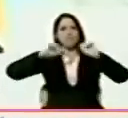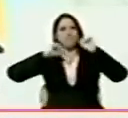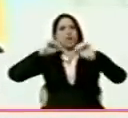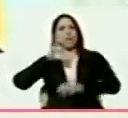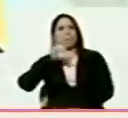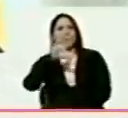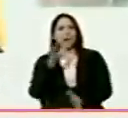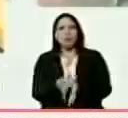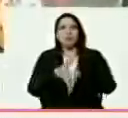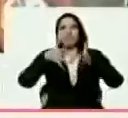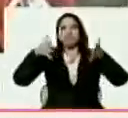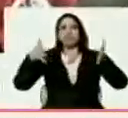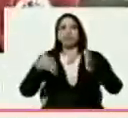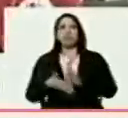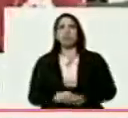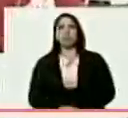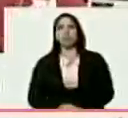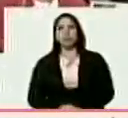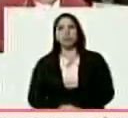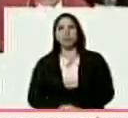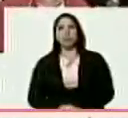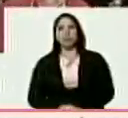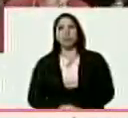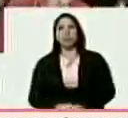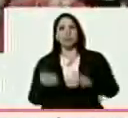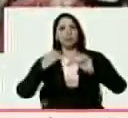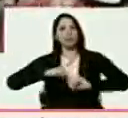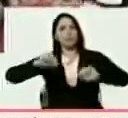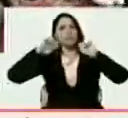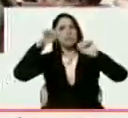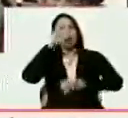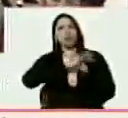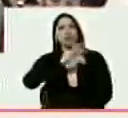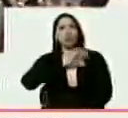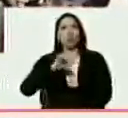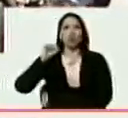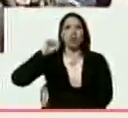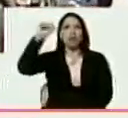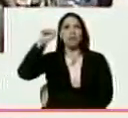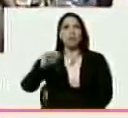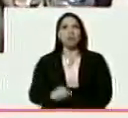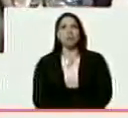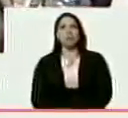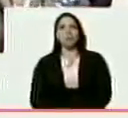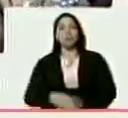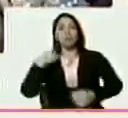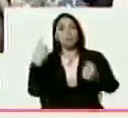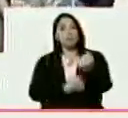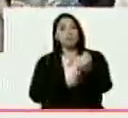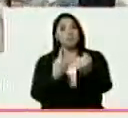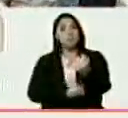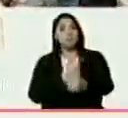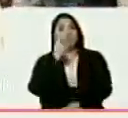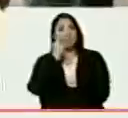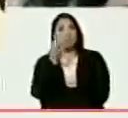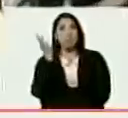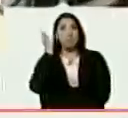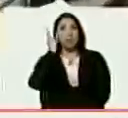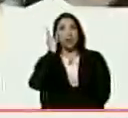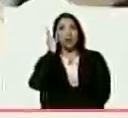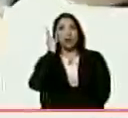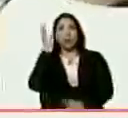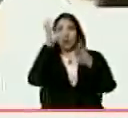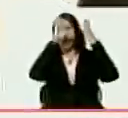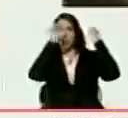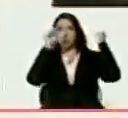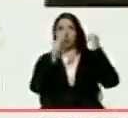grande! ¡Que viva el socialismo! Hermanos y hermanas,